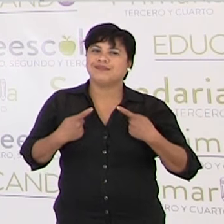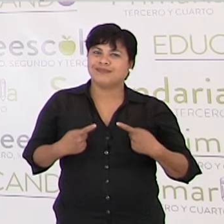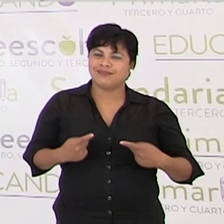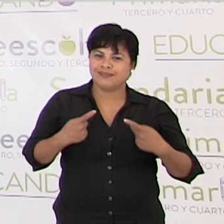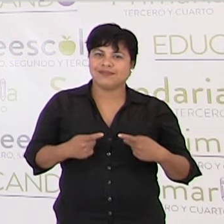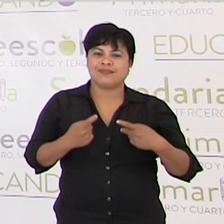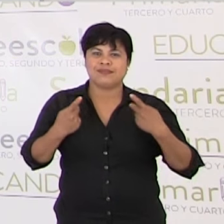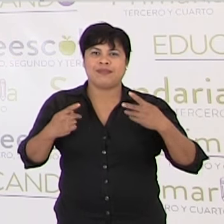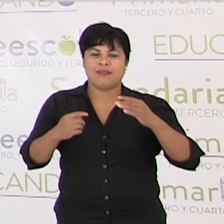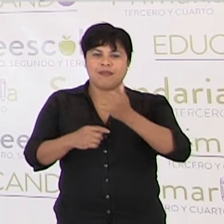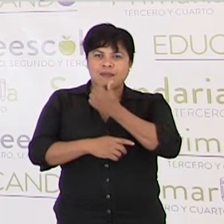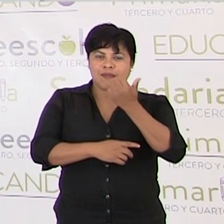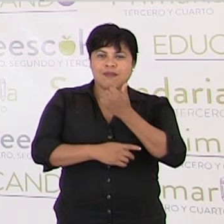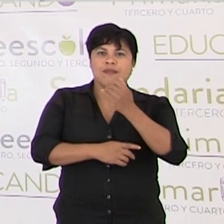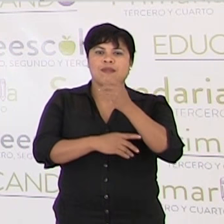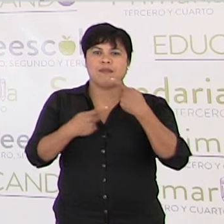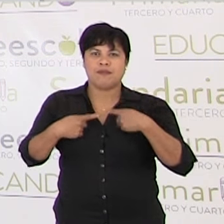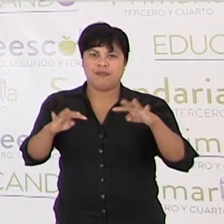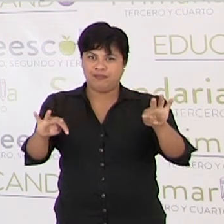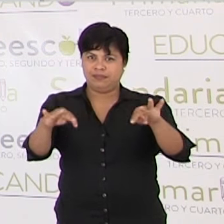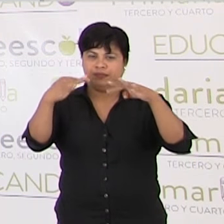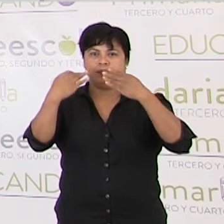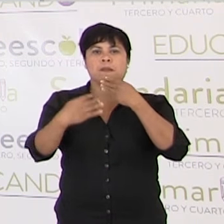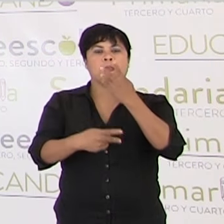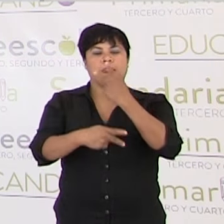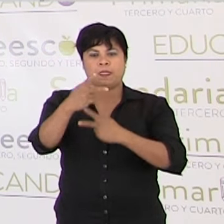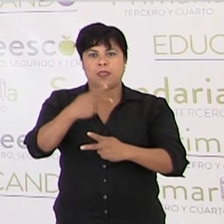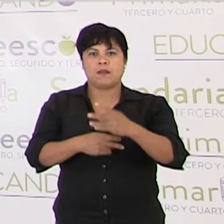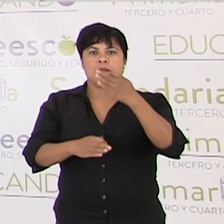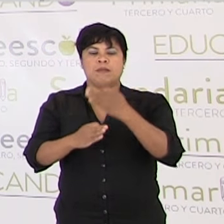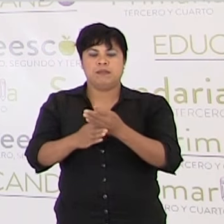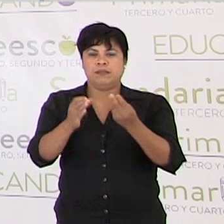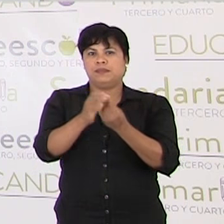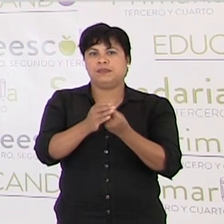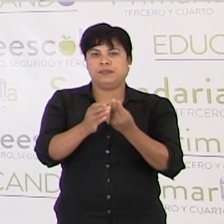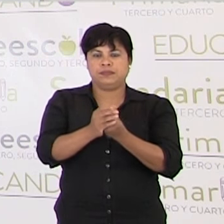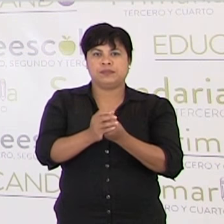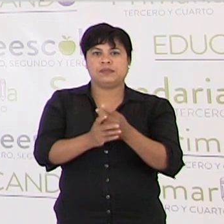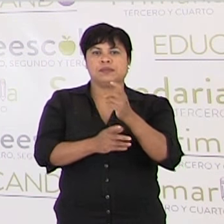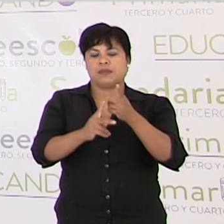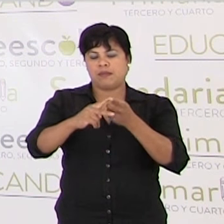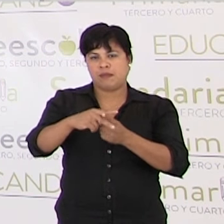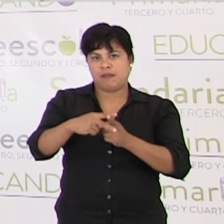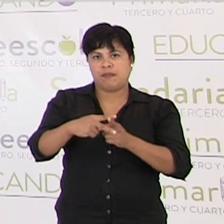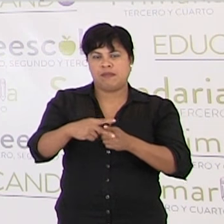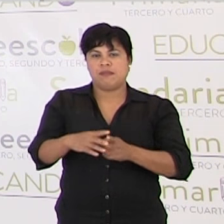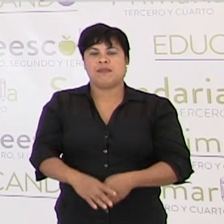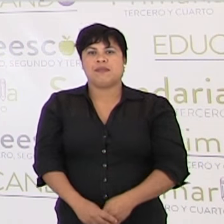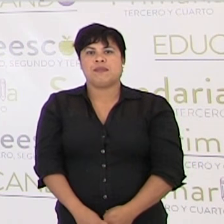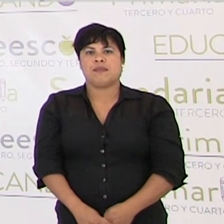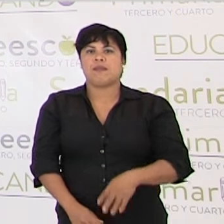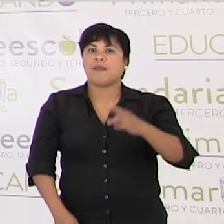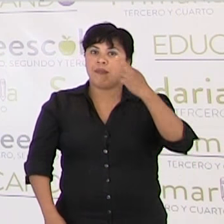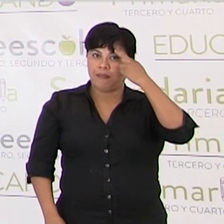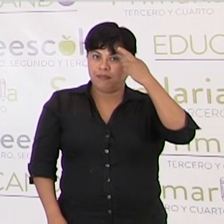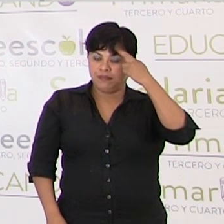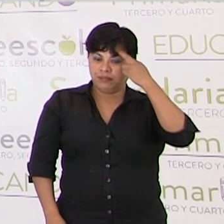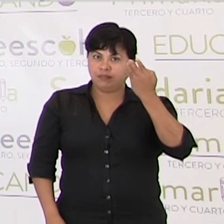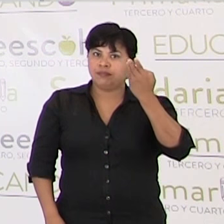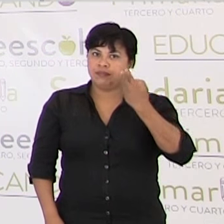alumnos y público televidente, bienvenidos a una sesión más de matemáticas. Les